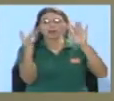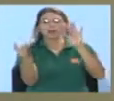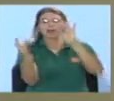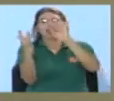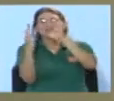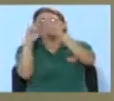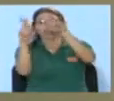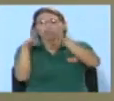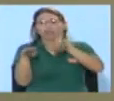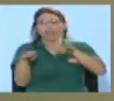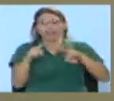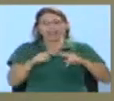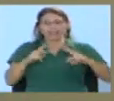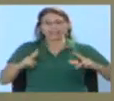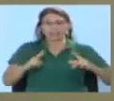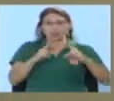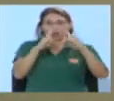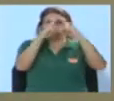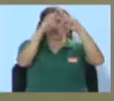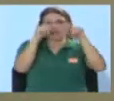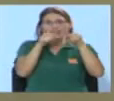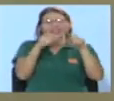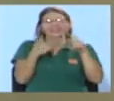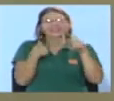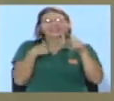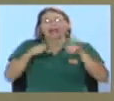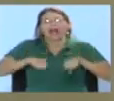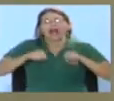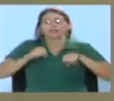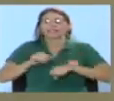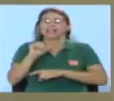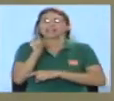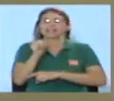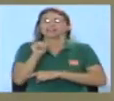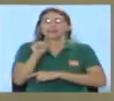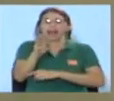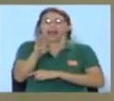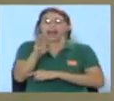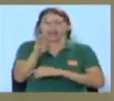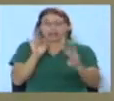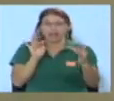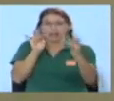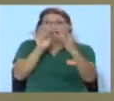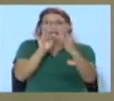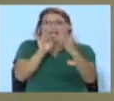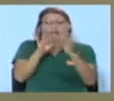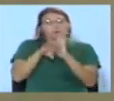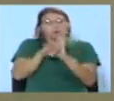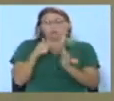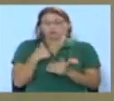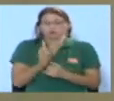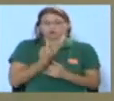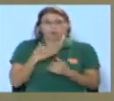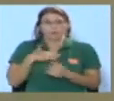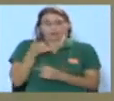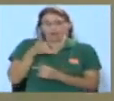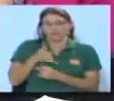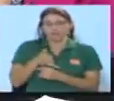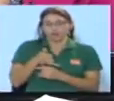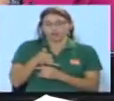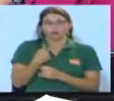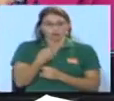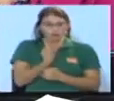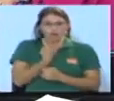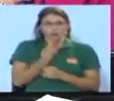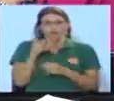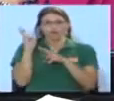capacidad, vamos a poner un ejemplo, 10 megas de enlace, cuando yo estoy solo navegando en mi teléfono, yo tengo los 10 megas de enlace para